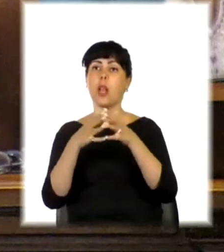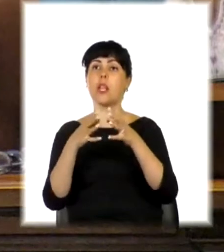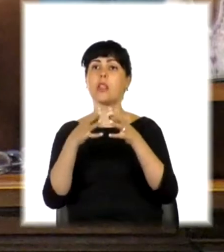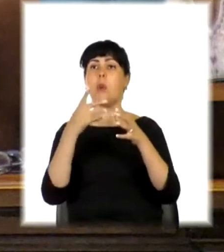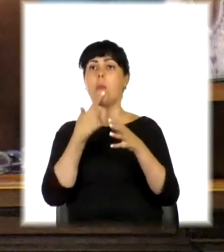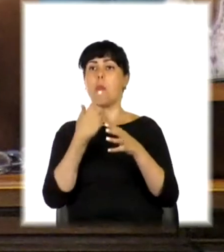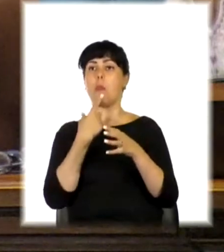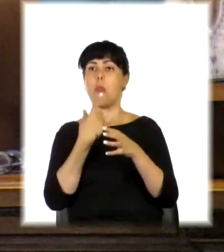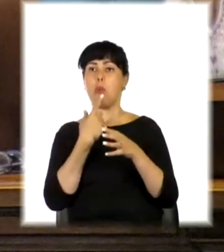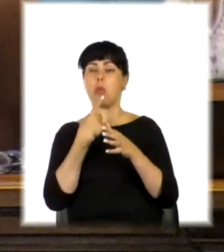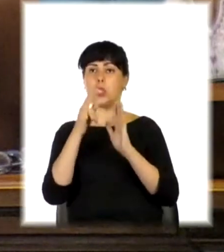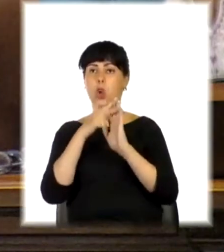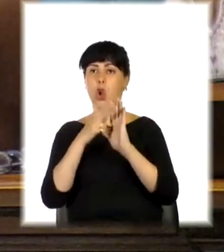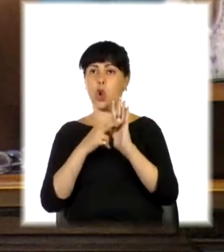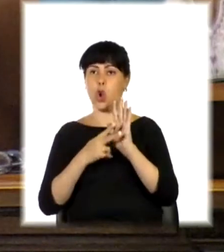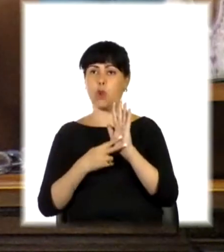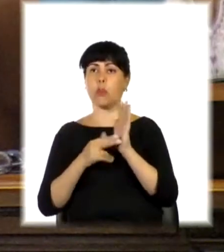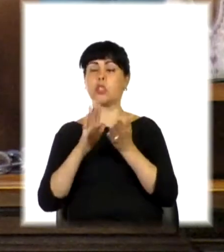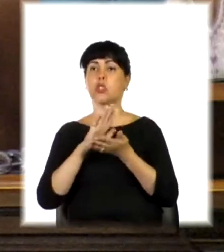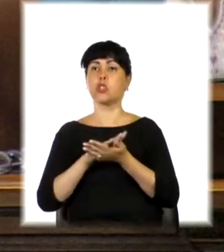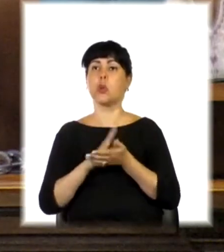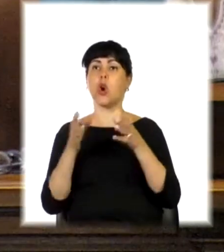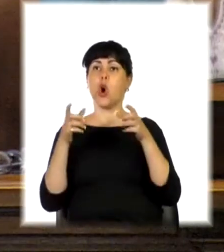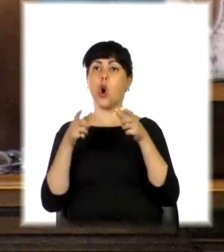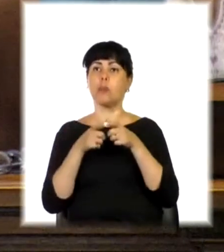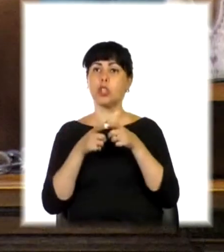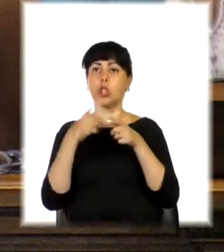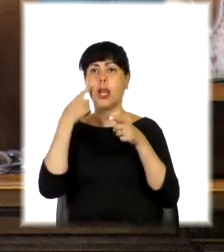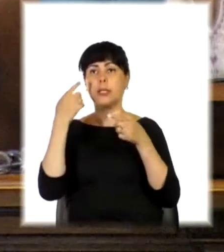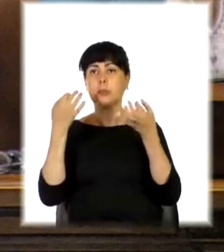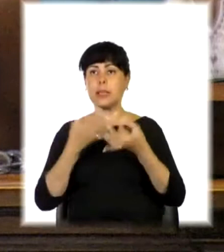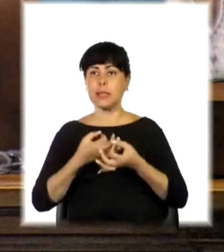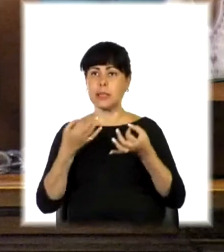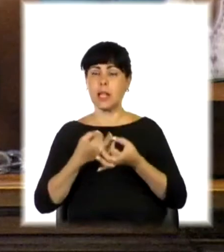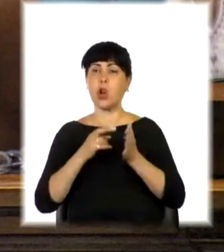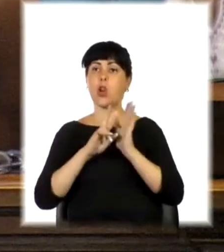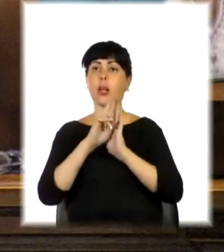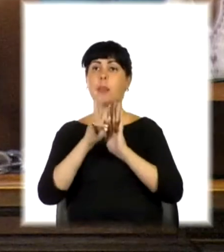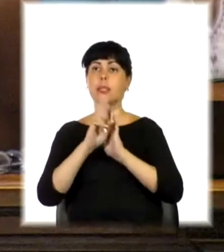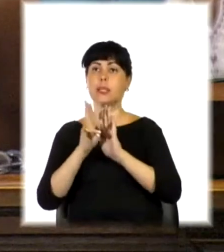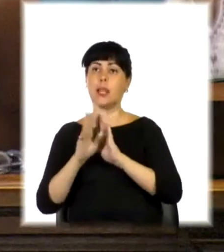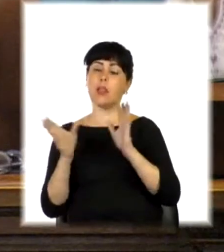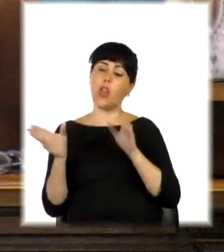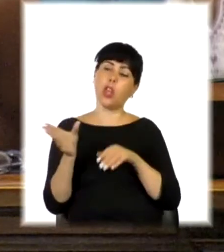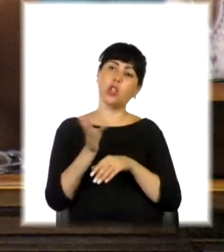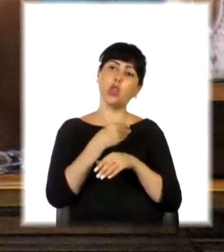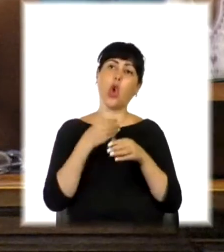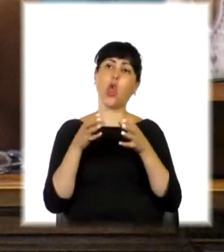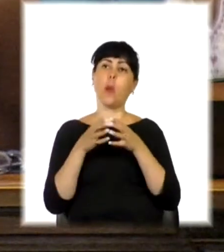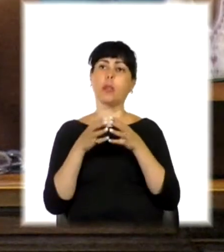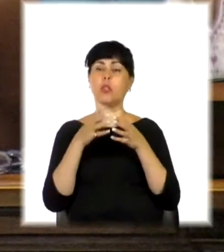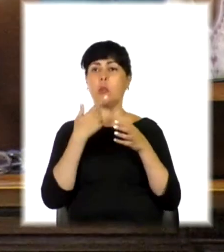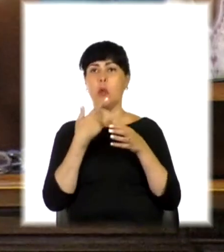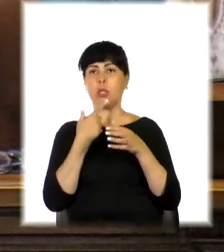norma sobre la que funciona una comisión especial integrada por representantes de todos los partidos políticos